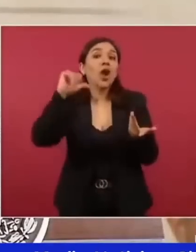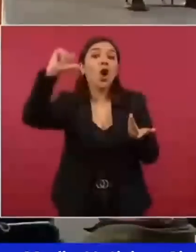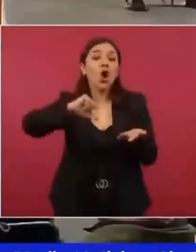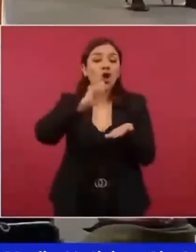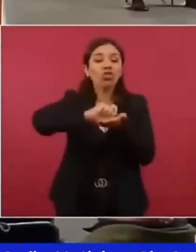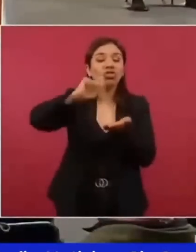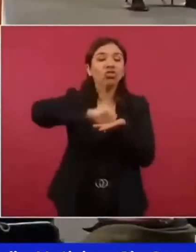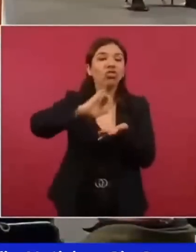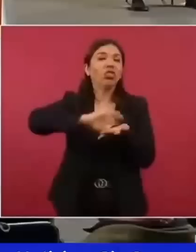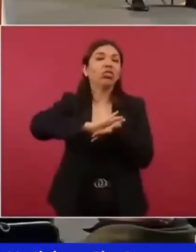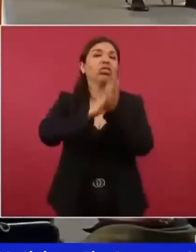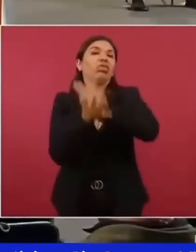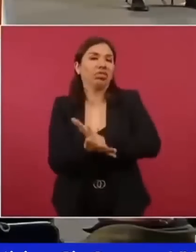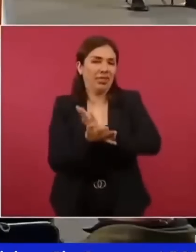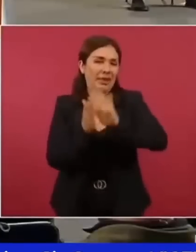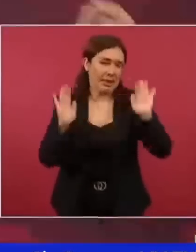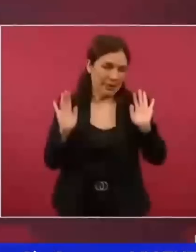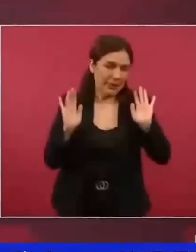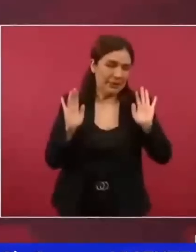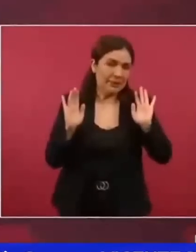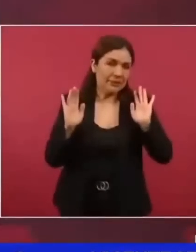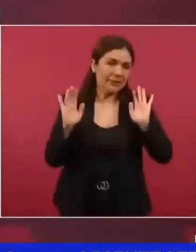cosa, pero